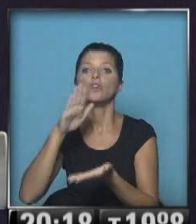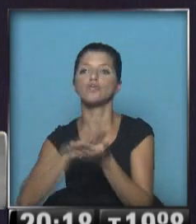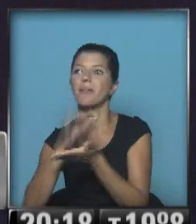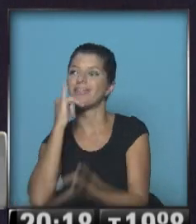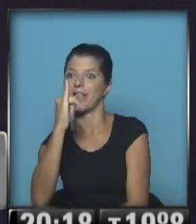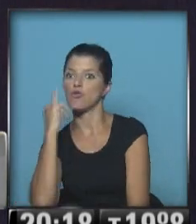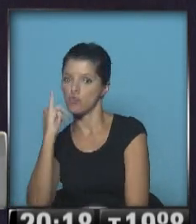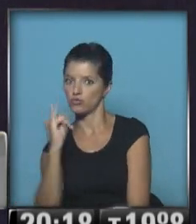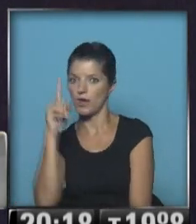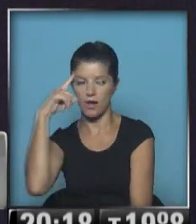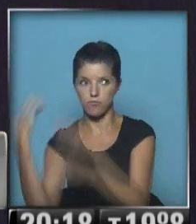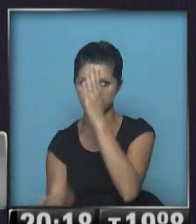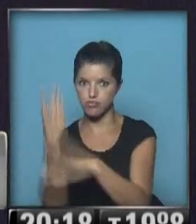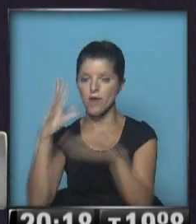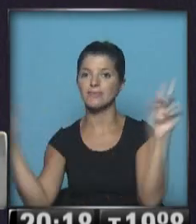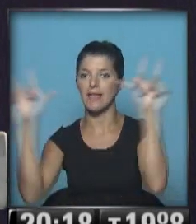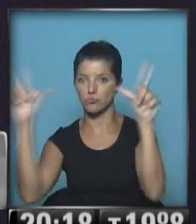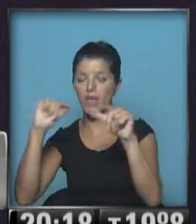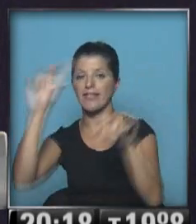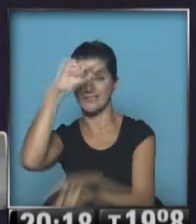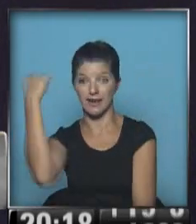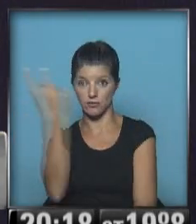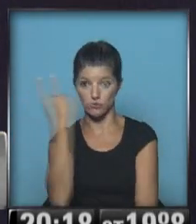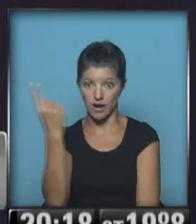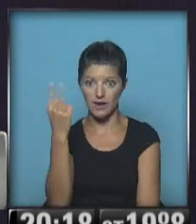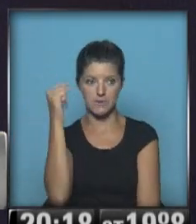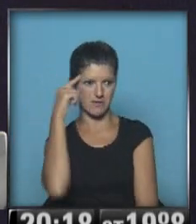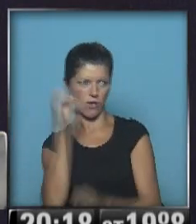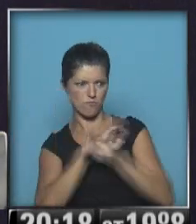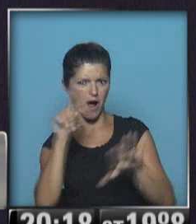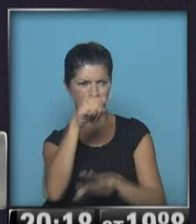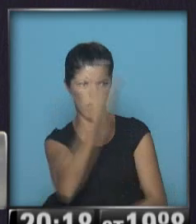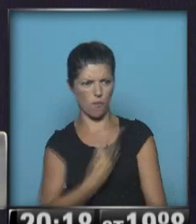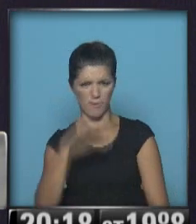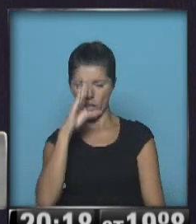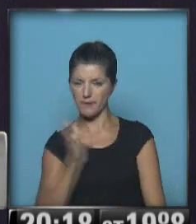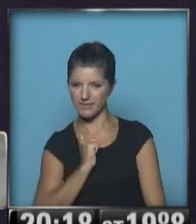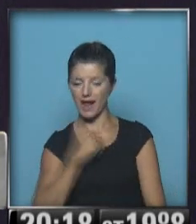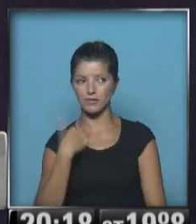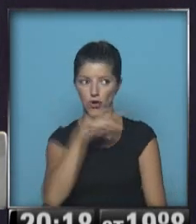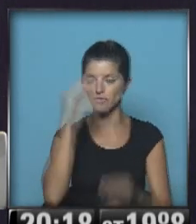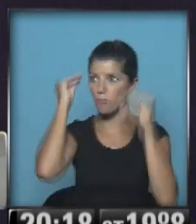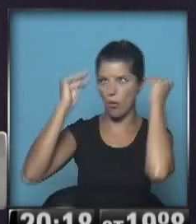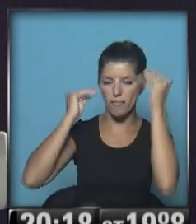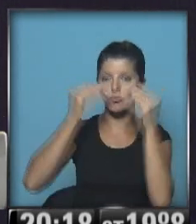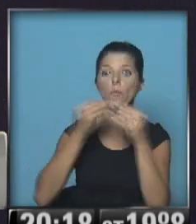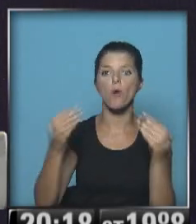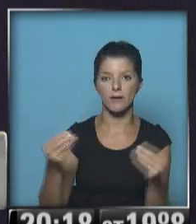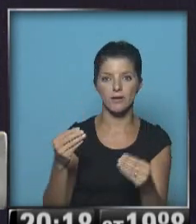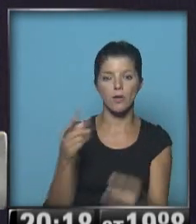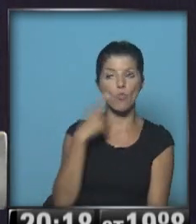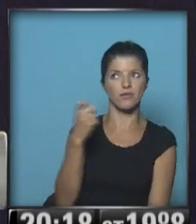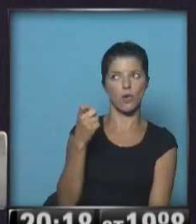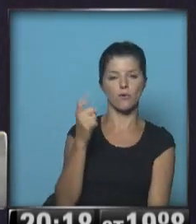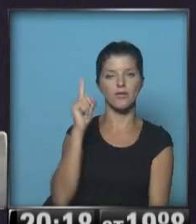denuncias que empiezan a aparecer en los medios en el extranjero el desprestigio de la dictadura Argentina eh una vez empiezan a aparecer